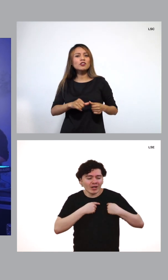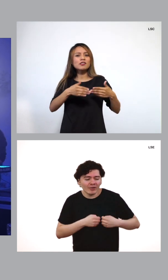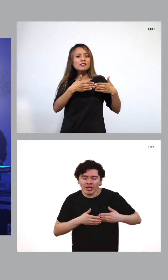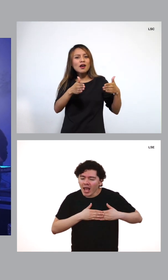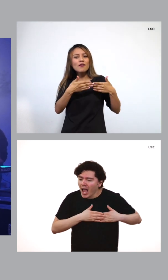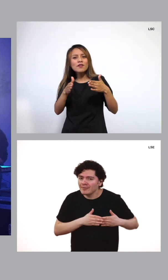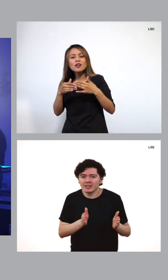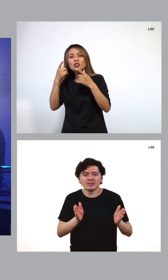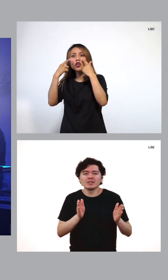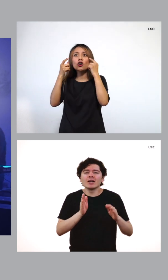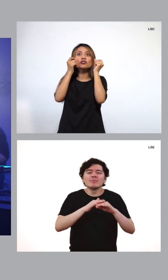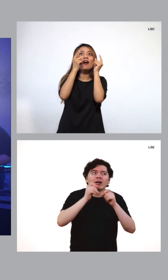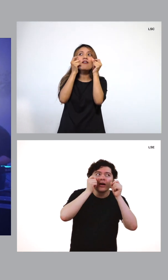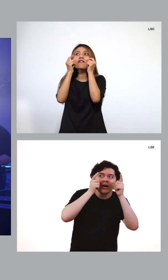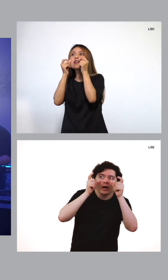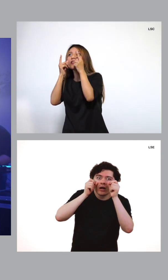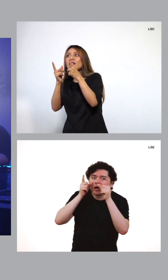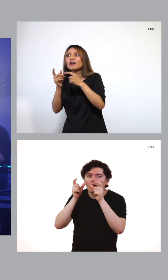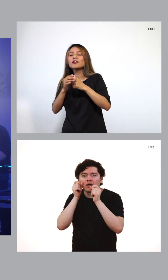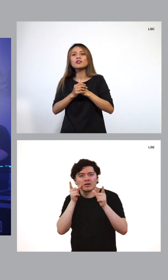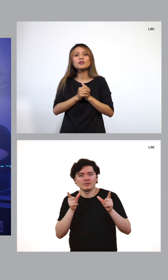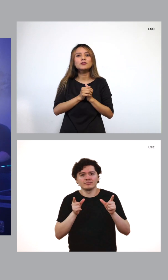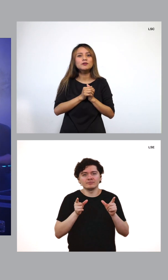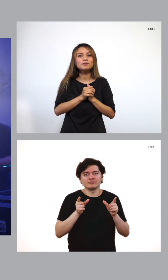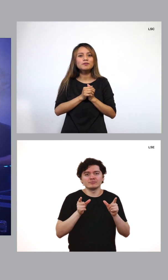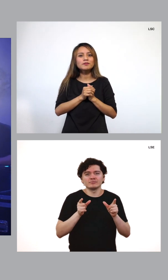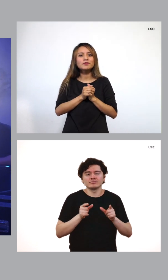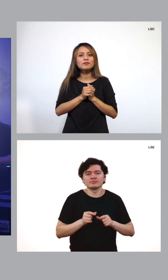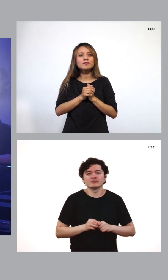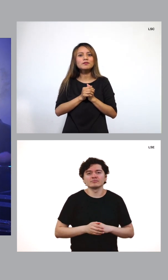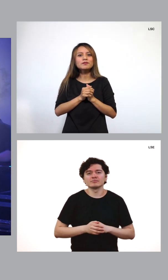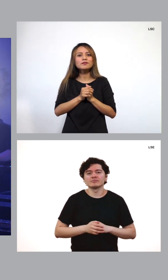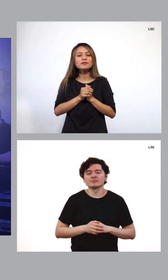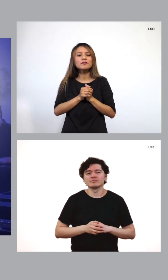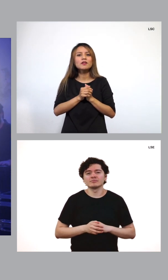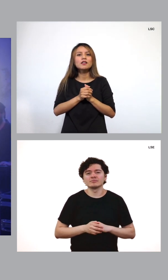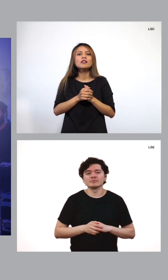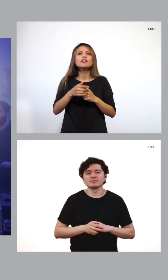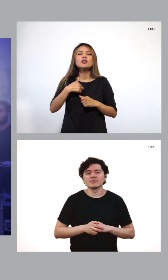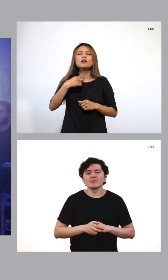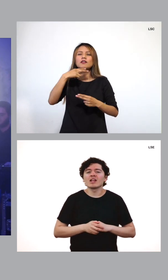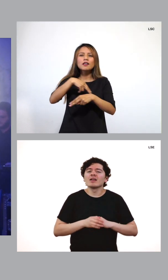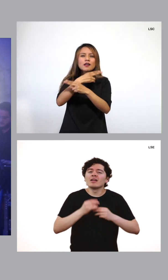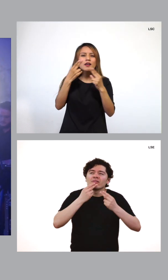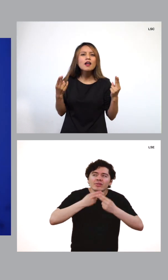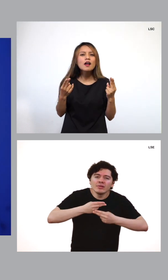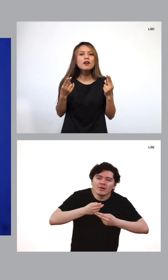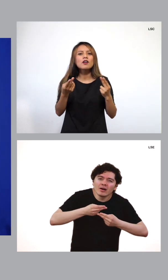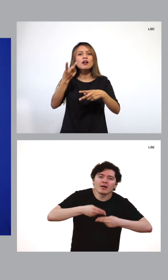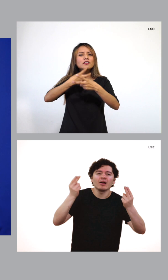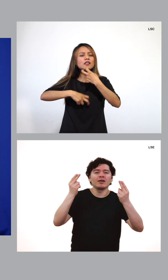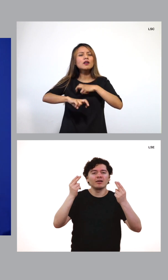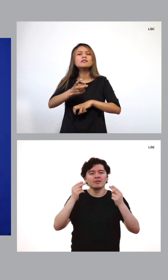abiertos, que ojos sean abiertos, que la gente pueda comprender el poder que hay en tu nombre. Señor, yo hoy declaro tu restauración